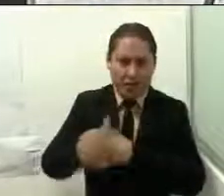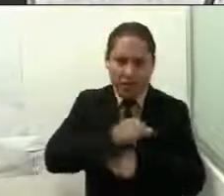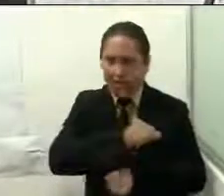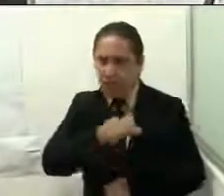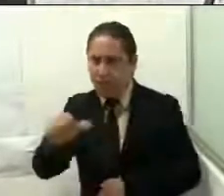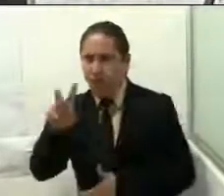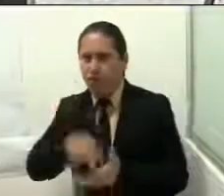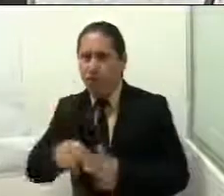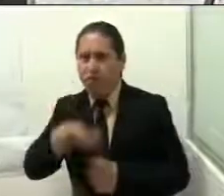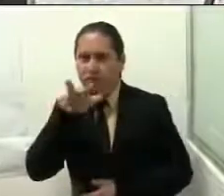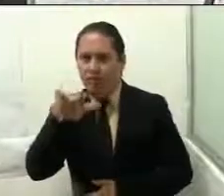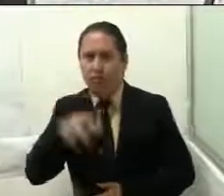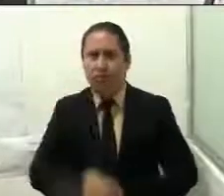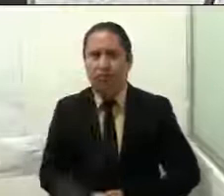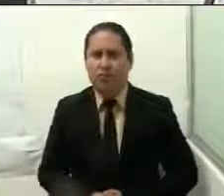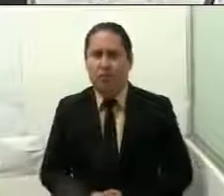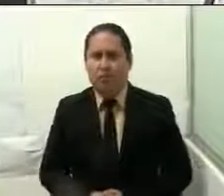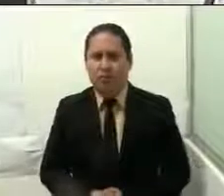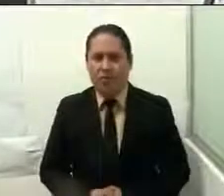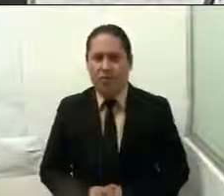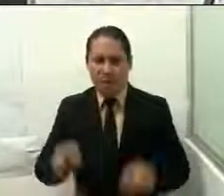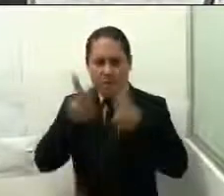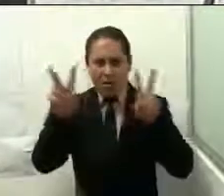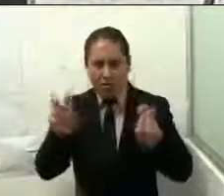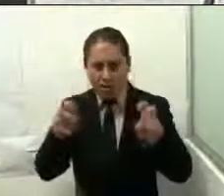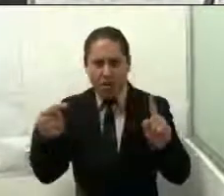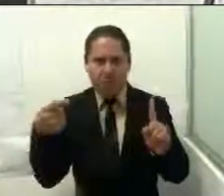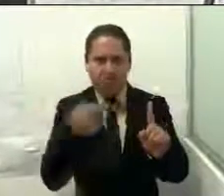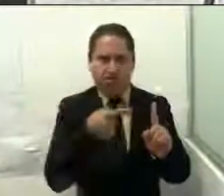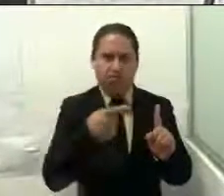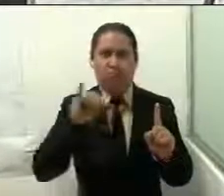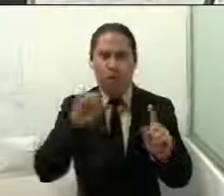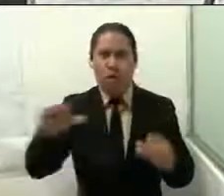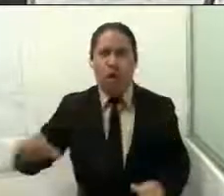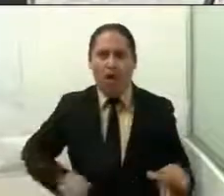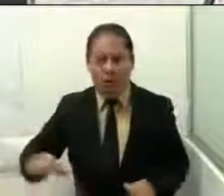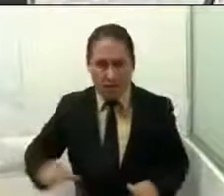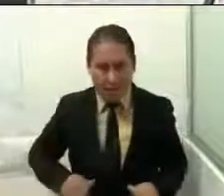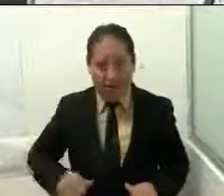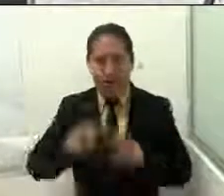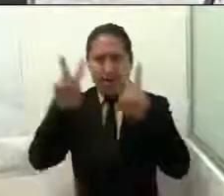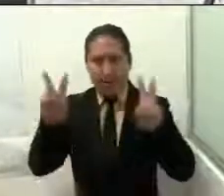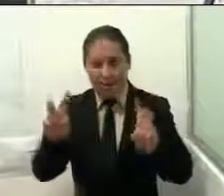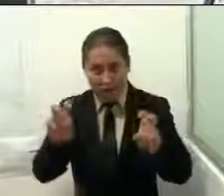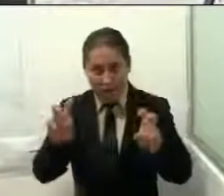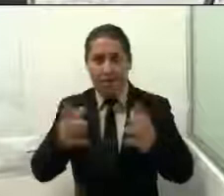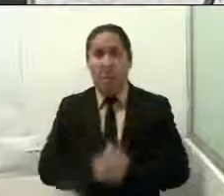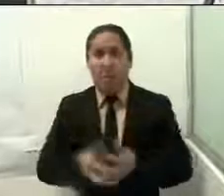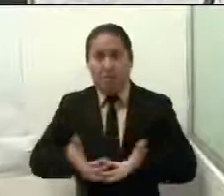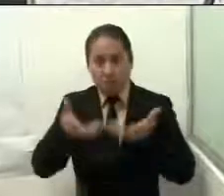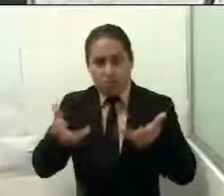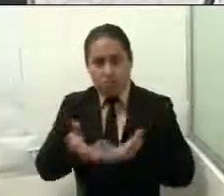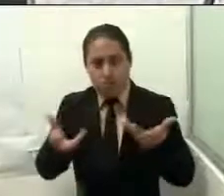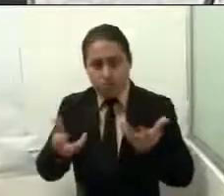2018 en este contexto ratificó las acciones que en el tema agropecuario recién